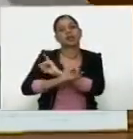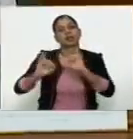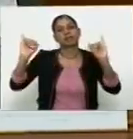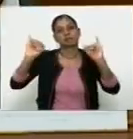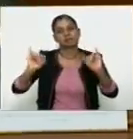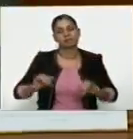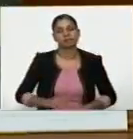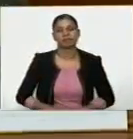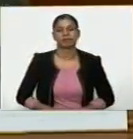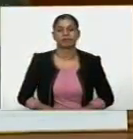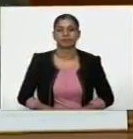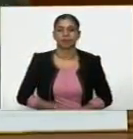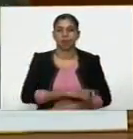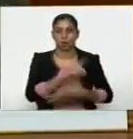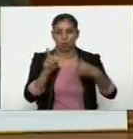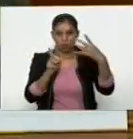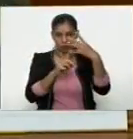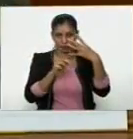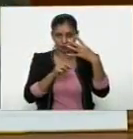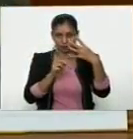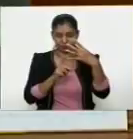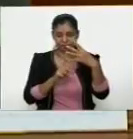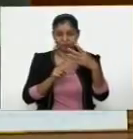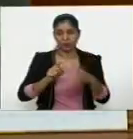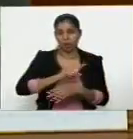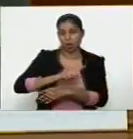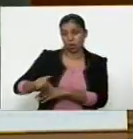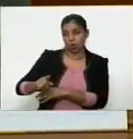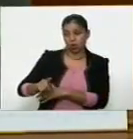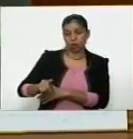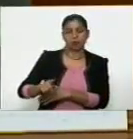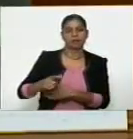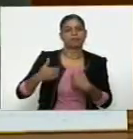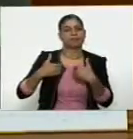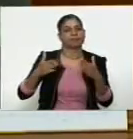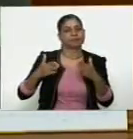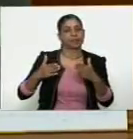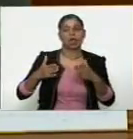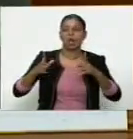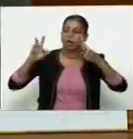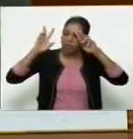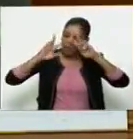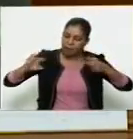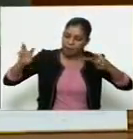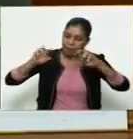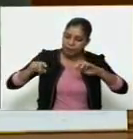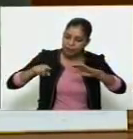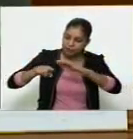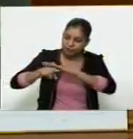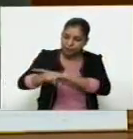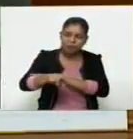nacional. Cuarto, ordenar la apertura de una investigación dirigida